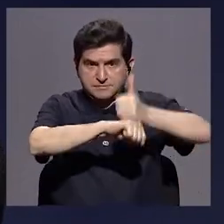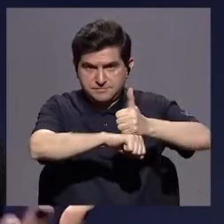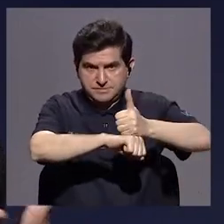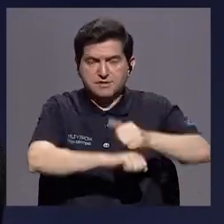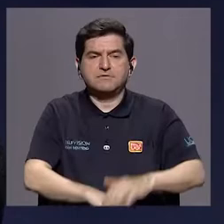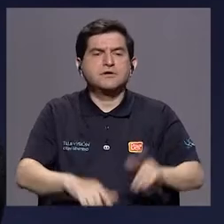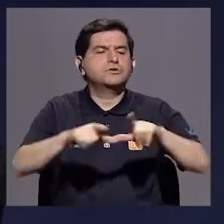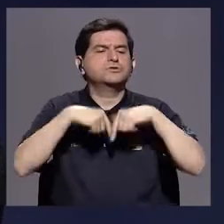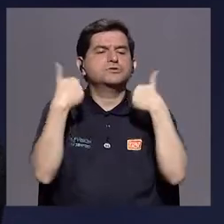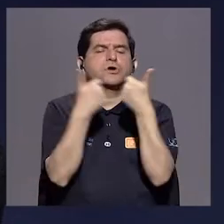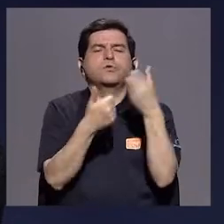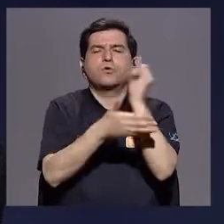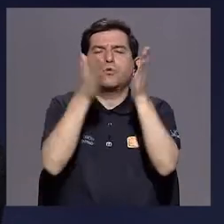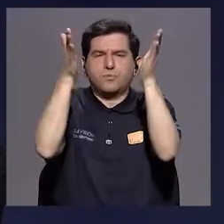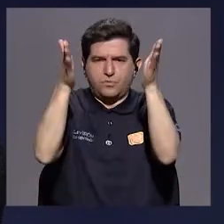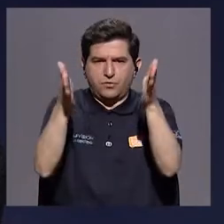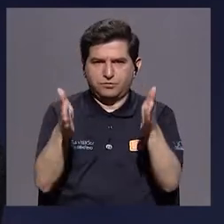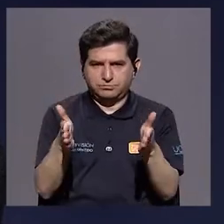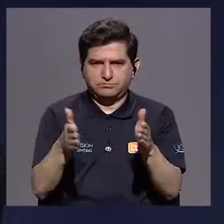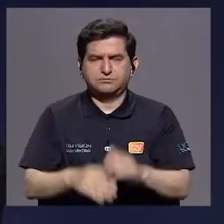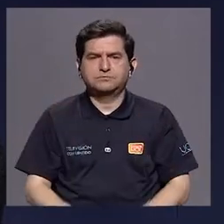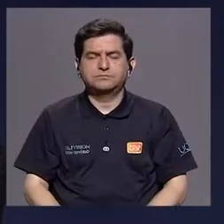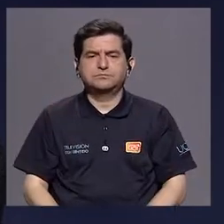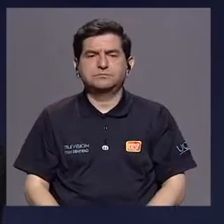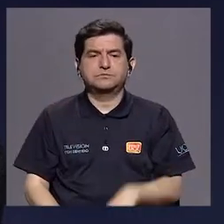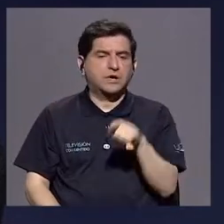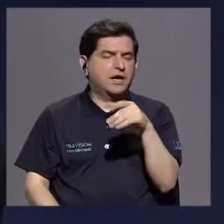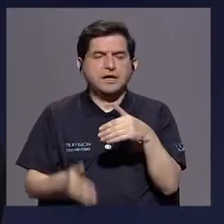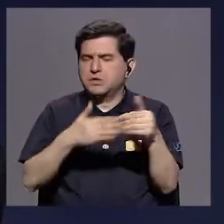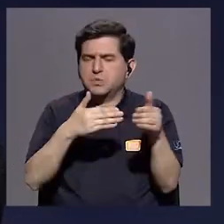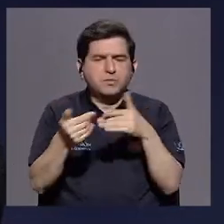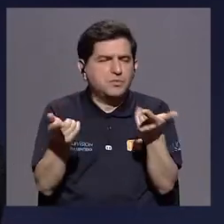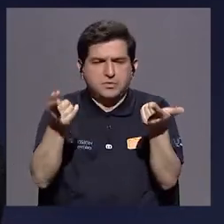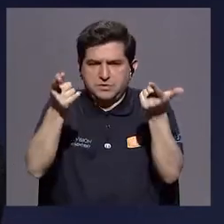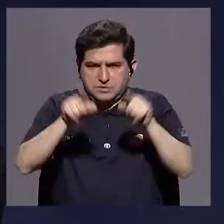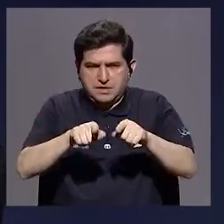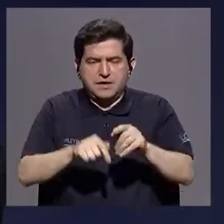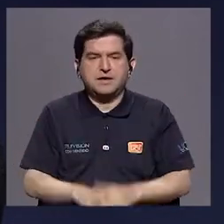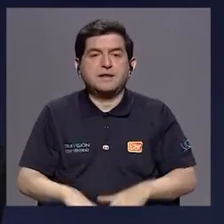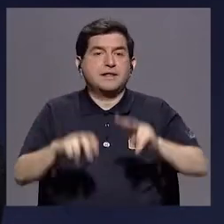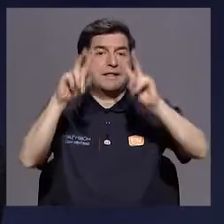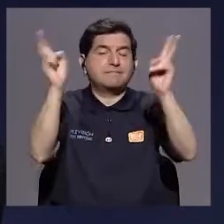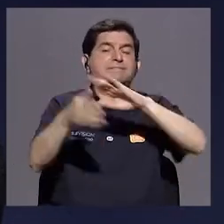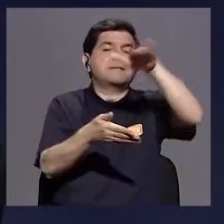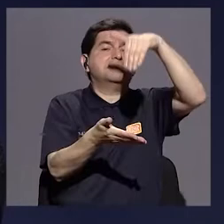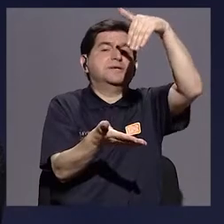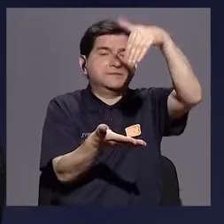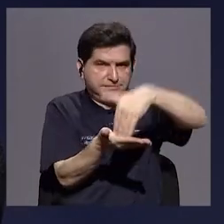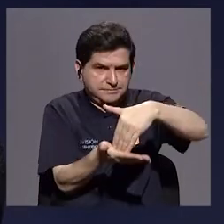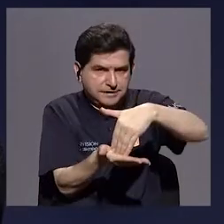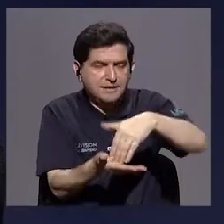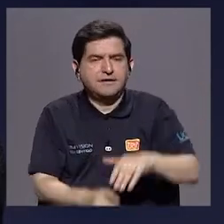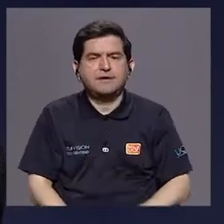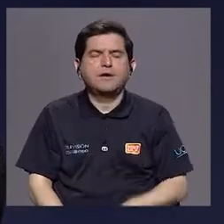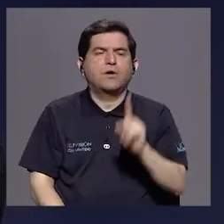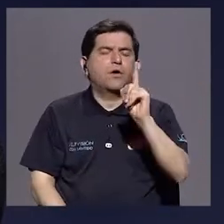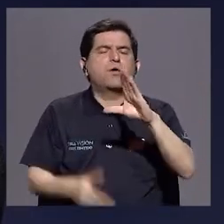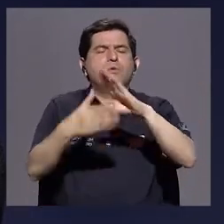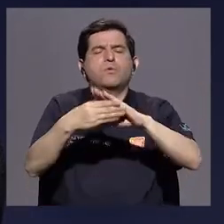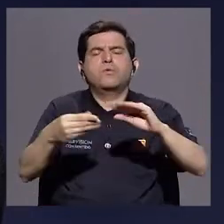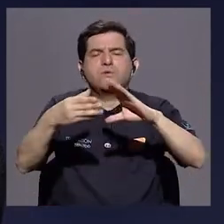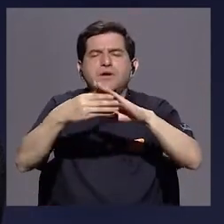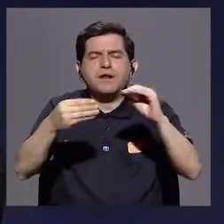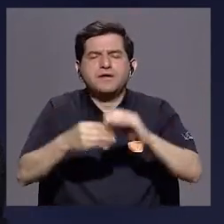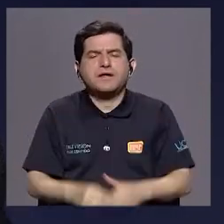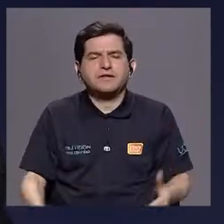un grupo de artistas en cualquier caso que se escoja ponen un tema central o una narrativa curatorial